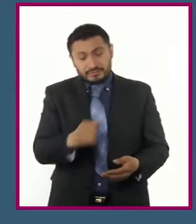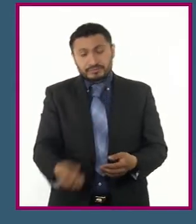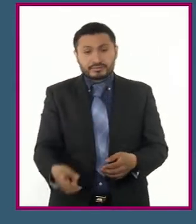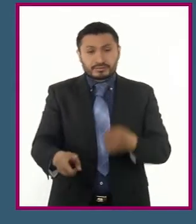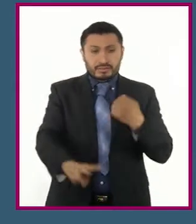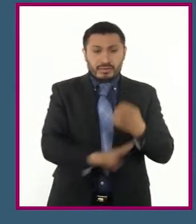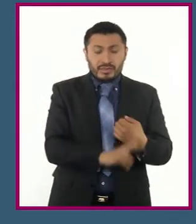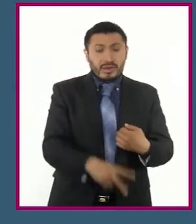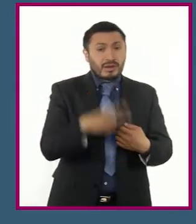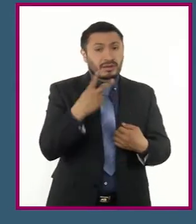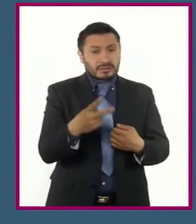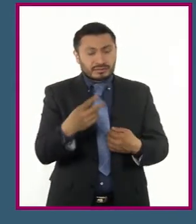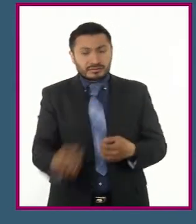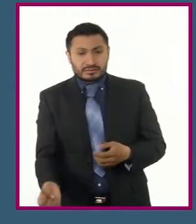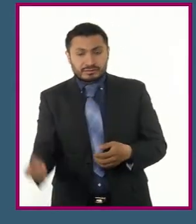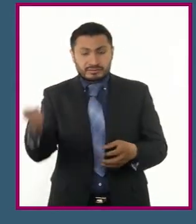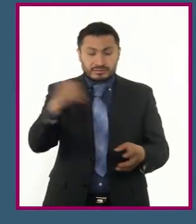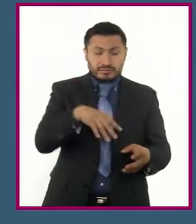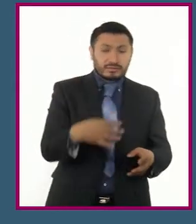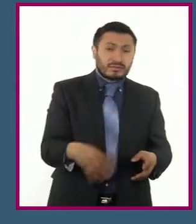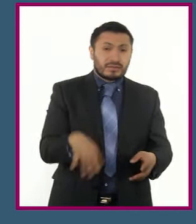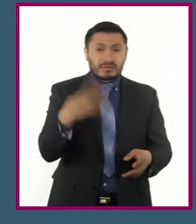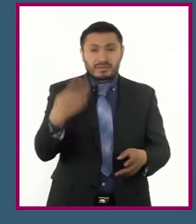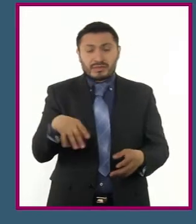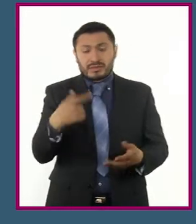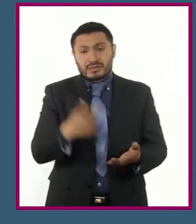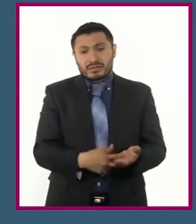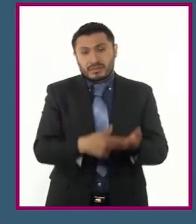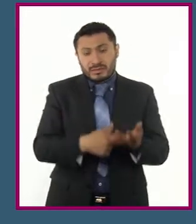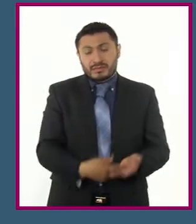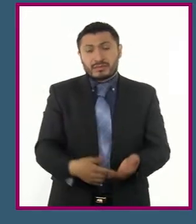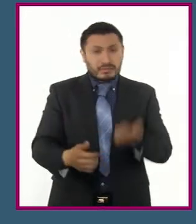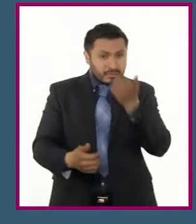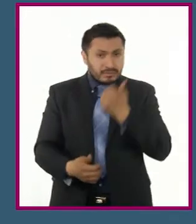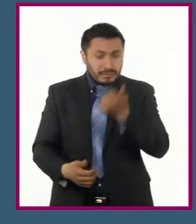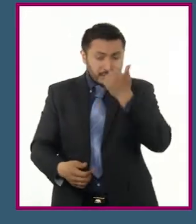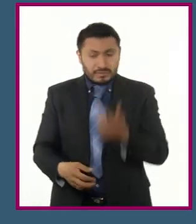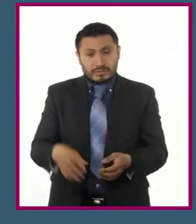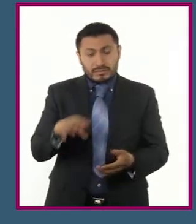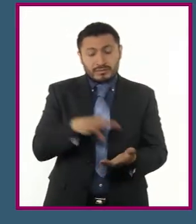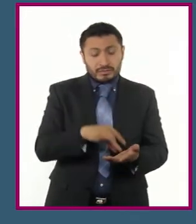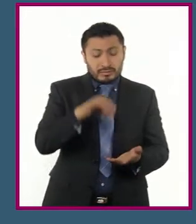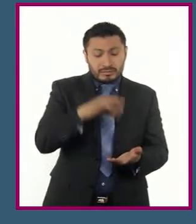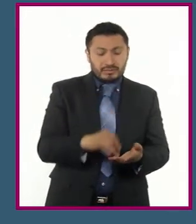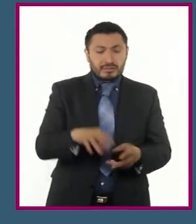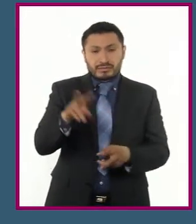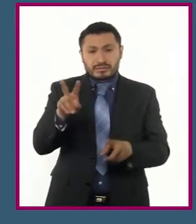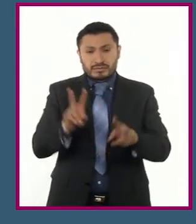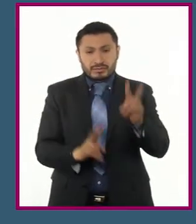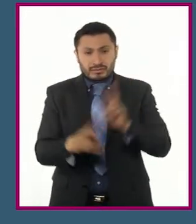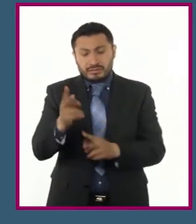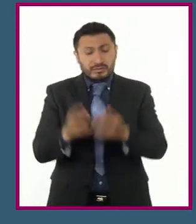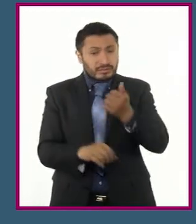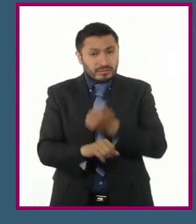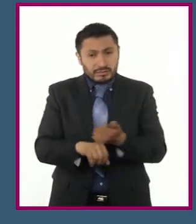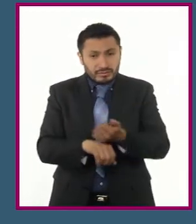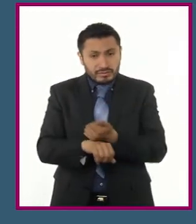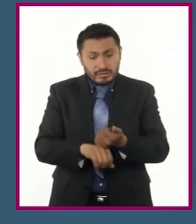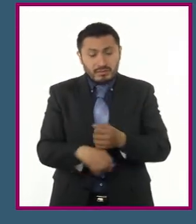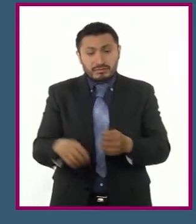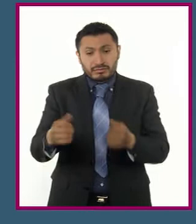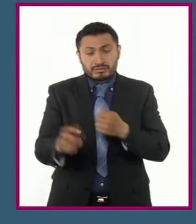vaso 2 se le agregan 14 gramos de azúcar y colorante vegetal amarillo. En el vaso